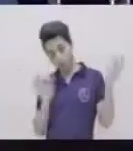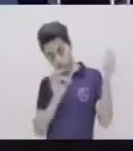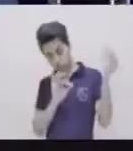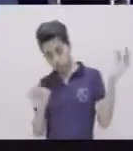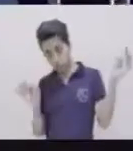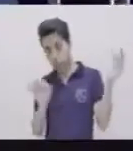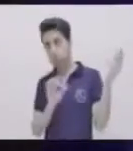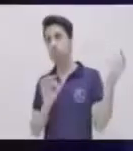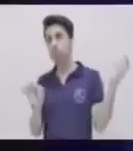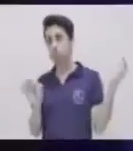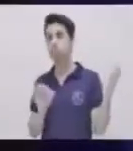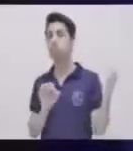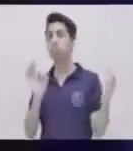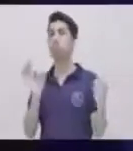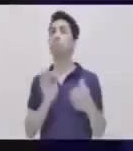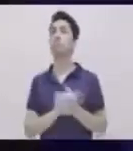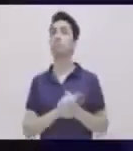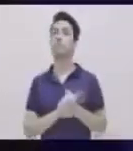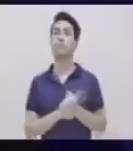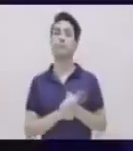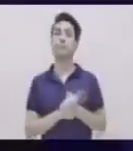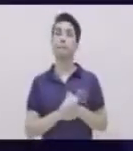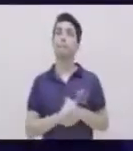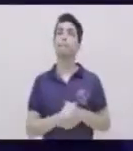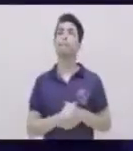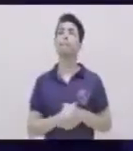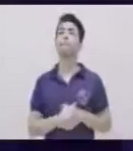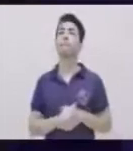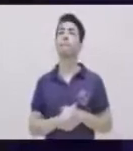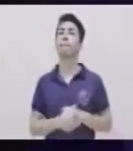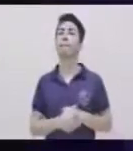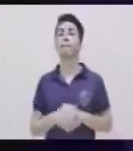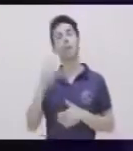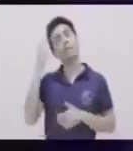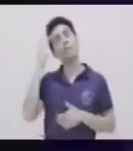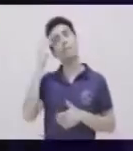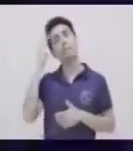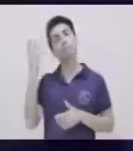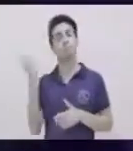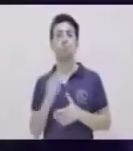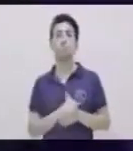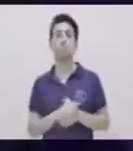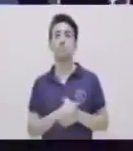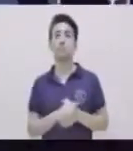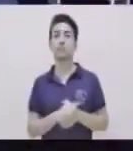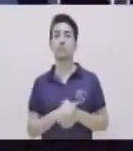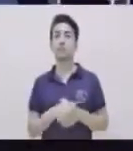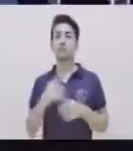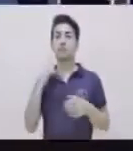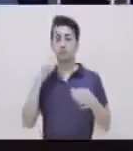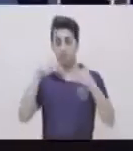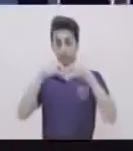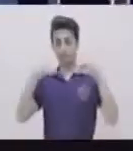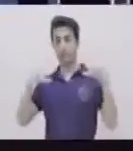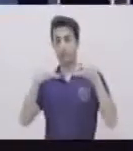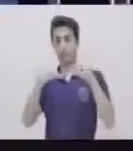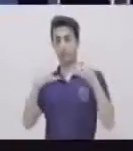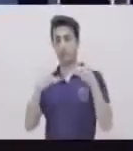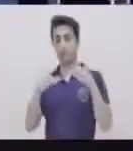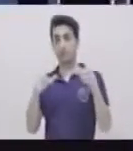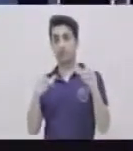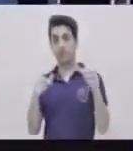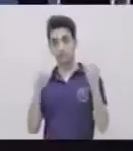se llama alma. Y el alma sirve para trasladar el sonido de una tapa a la otra. Hay